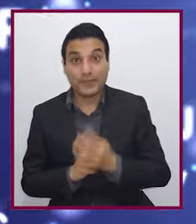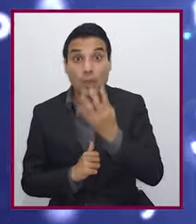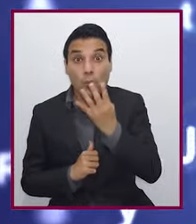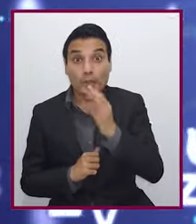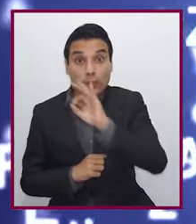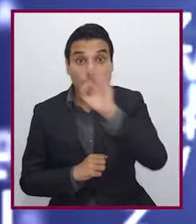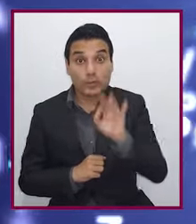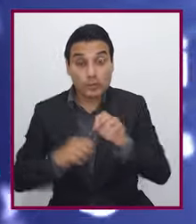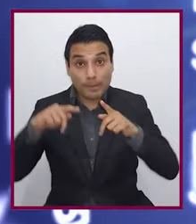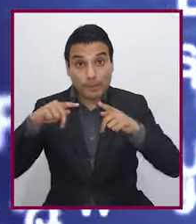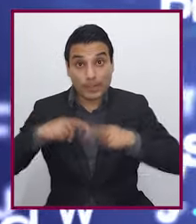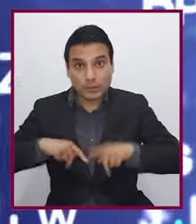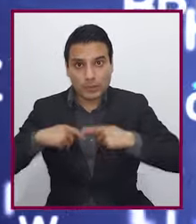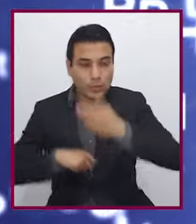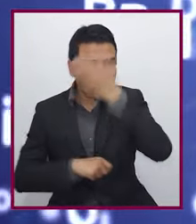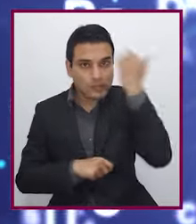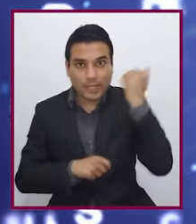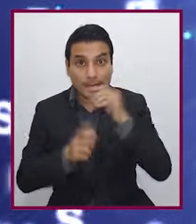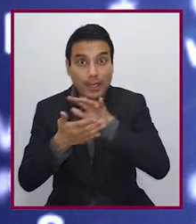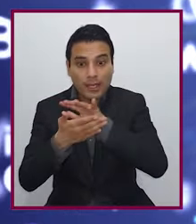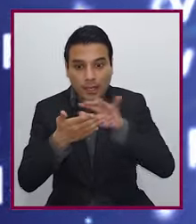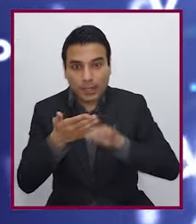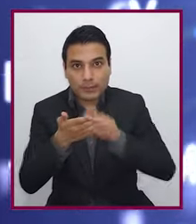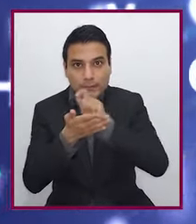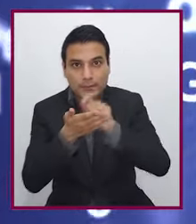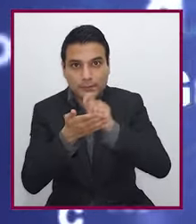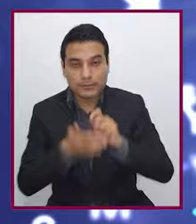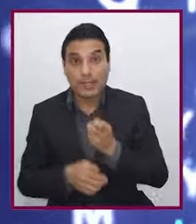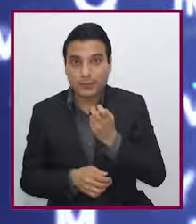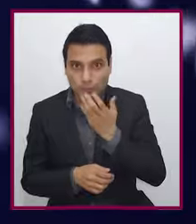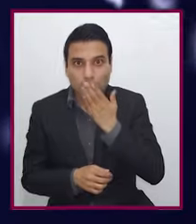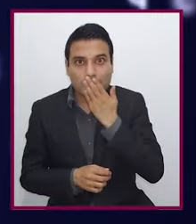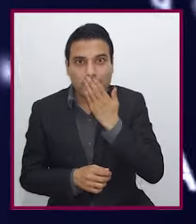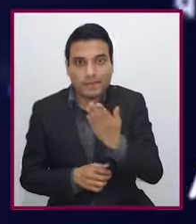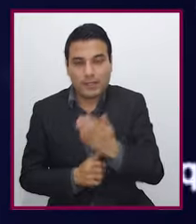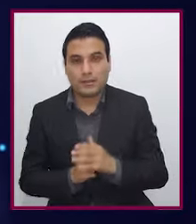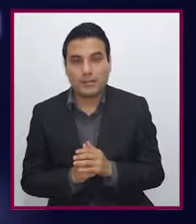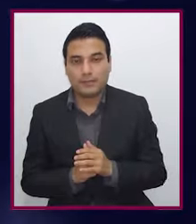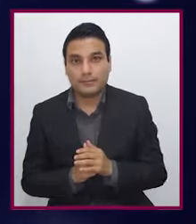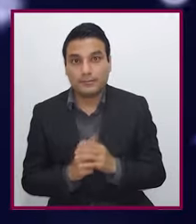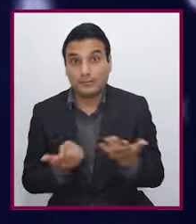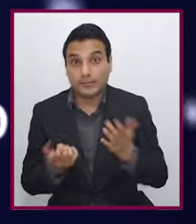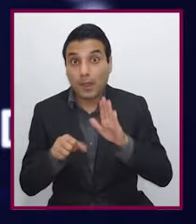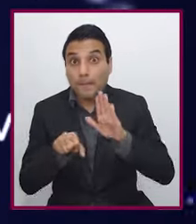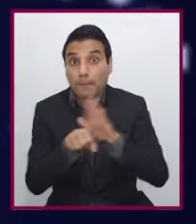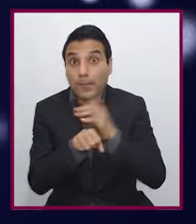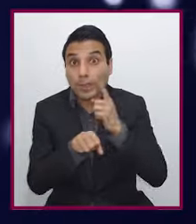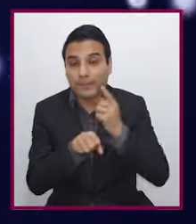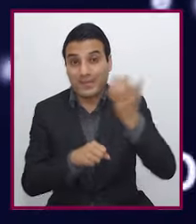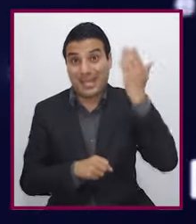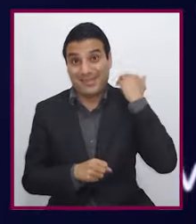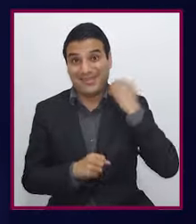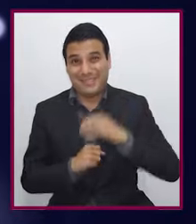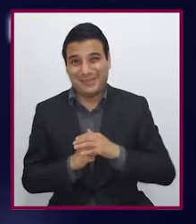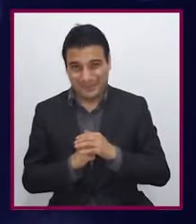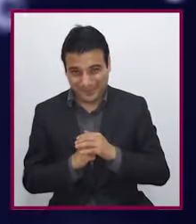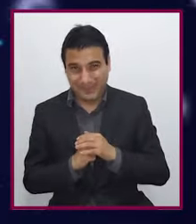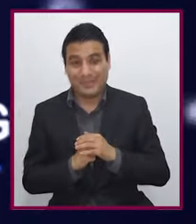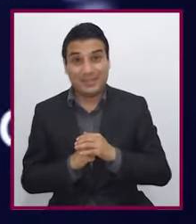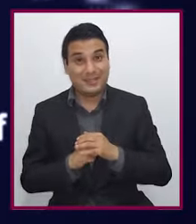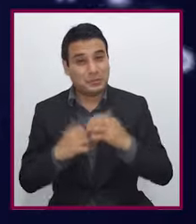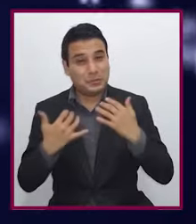También señala que el 4% de nuestra población no sabe leer ni escribir. Eso está bastante bien, en especial si consideramos